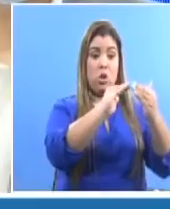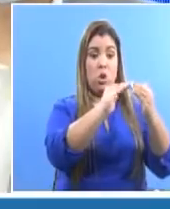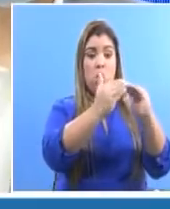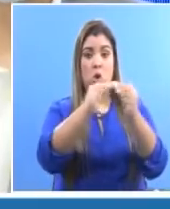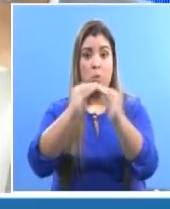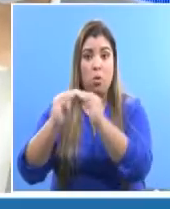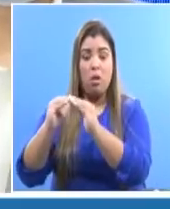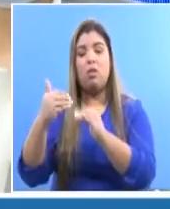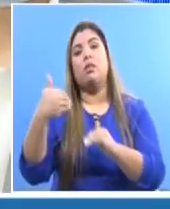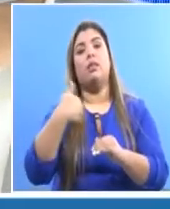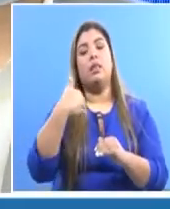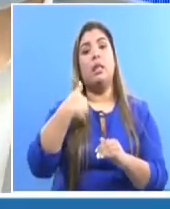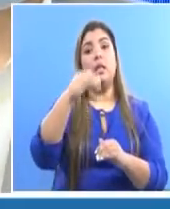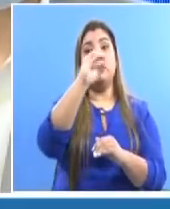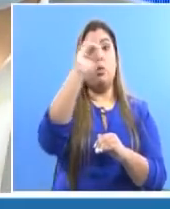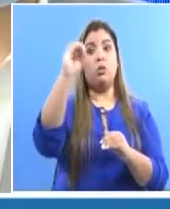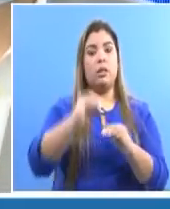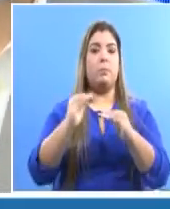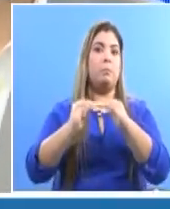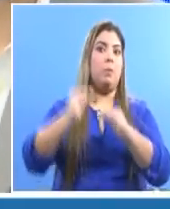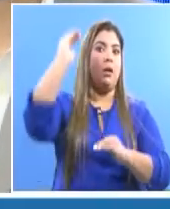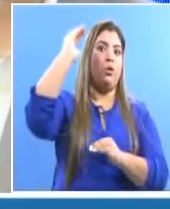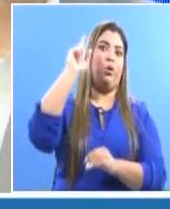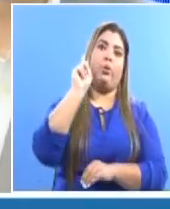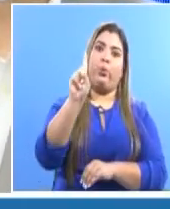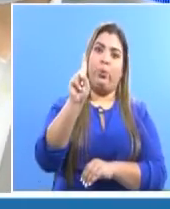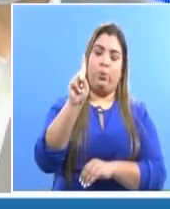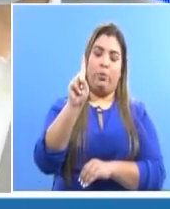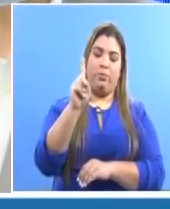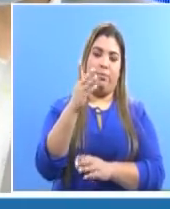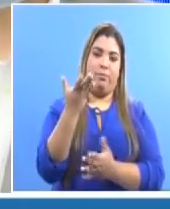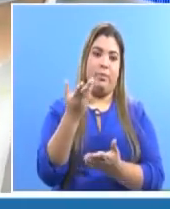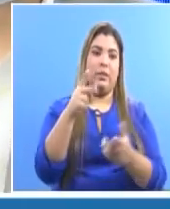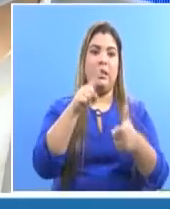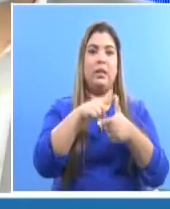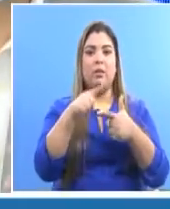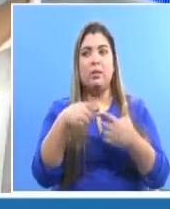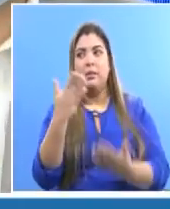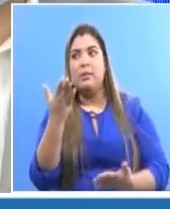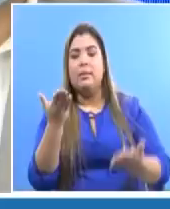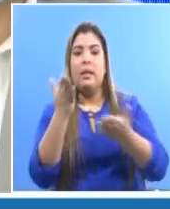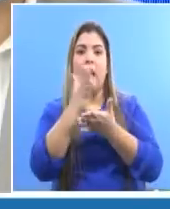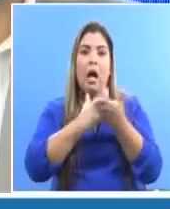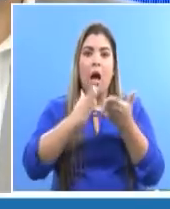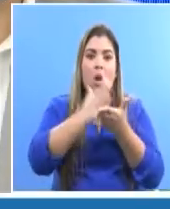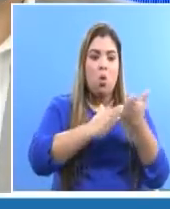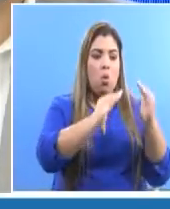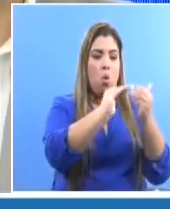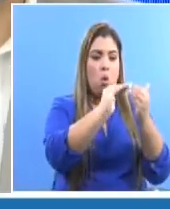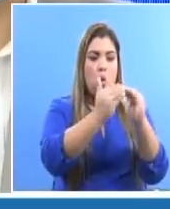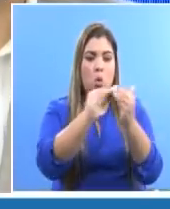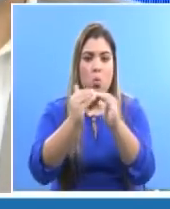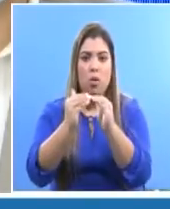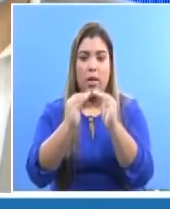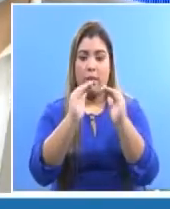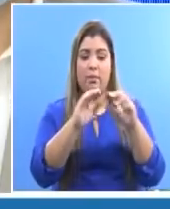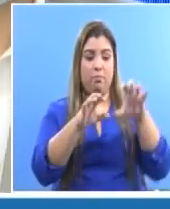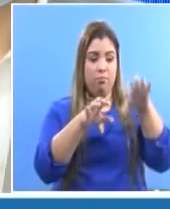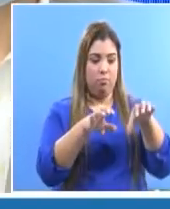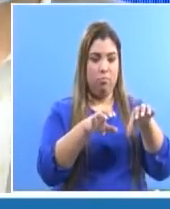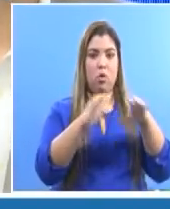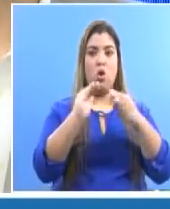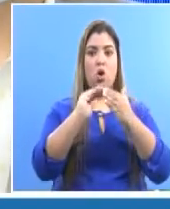teniendo ese índice de contagio mayor de 1, y adicionalmente hemos visto que algunos de los corregimientos vecinos de estos que